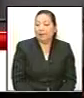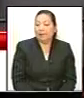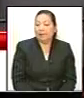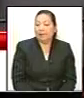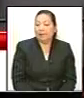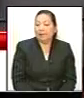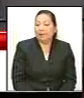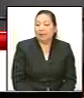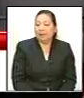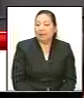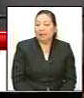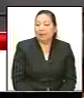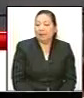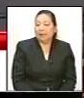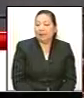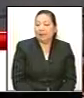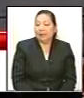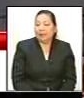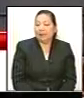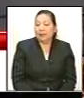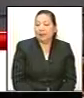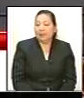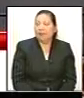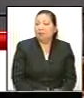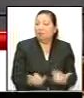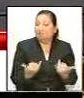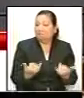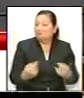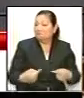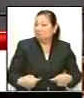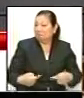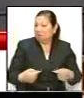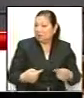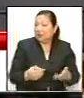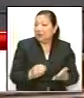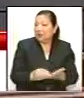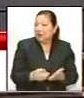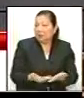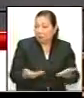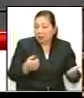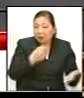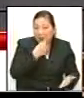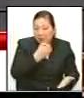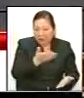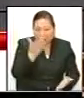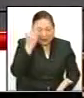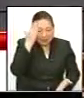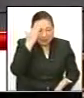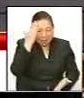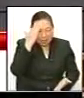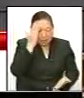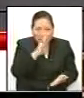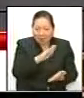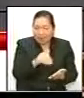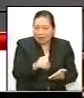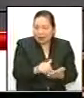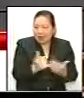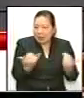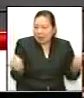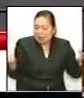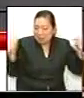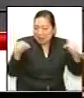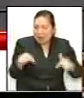Bueno, presidente, una vez más, saludar ese debate y que la prensa pueda darse cuenta de que estamos